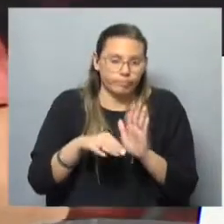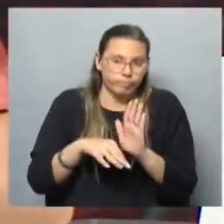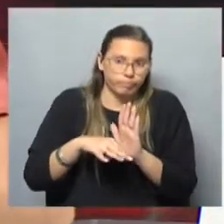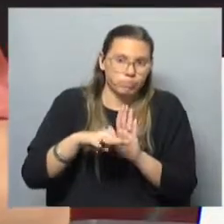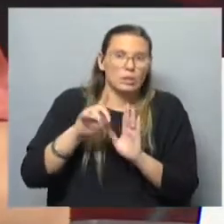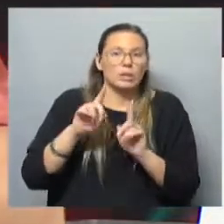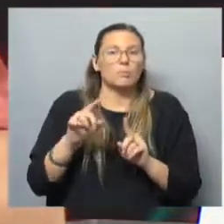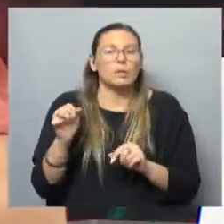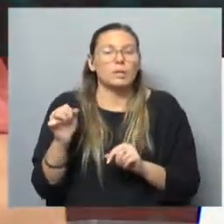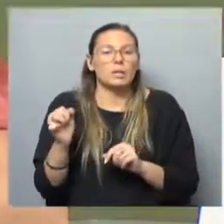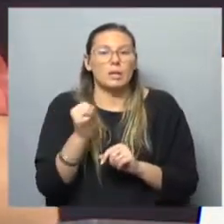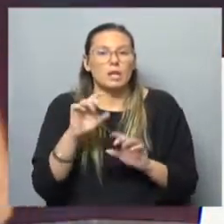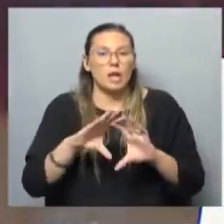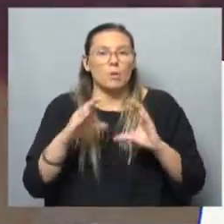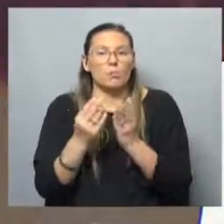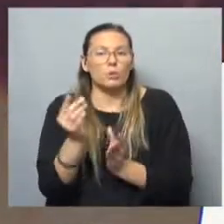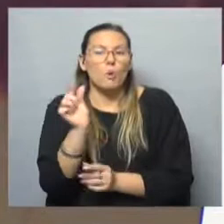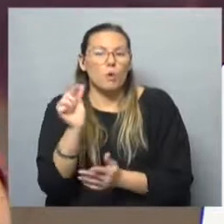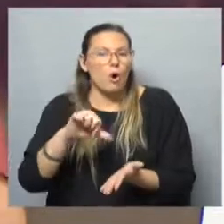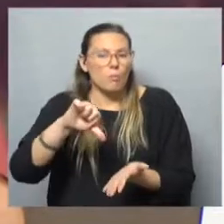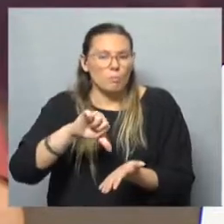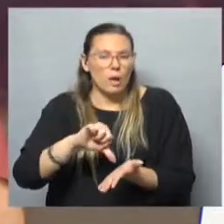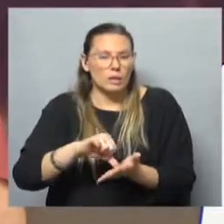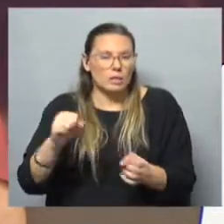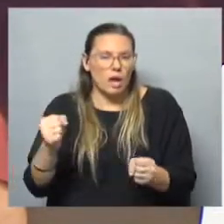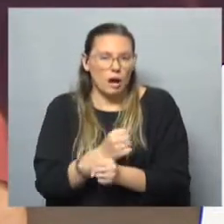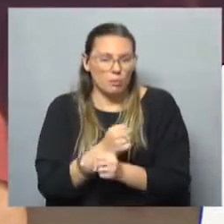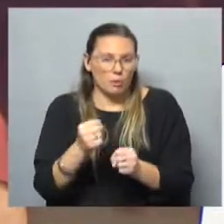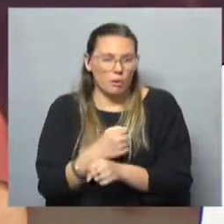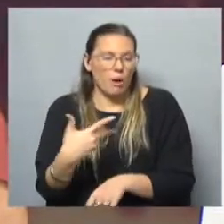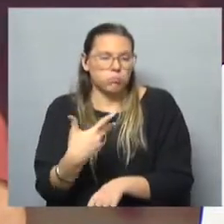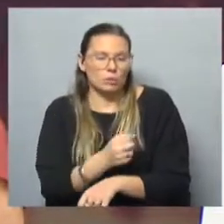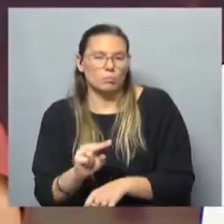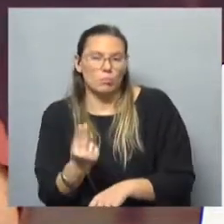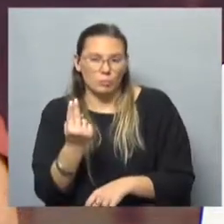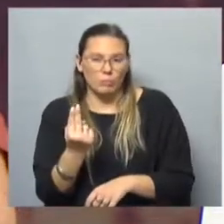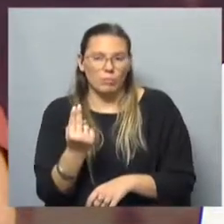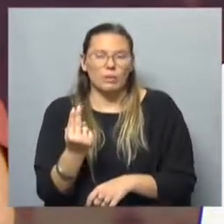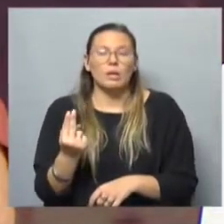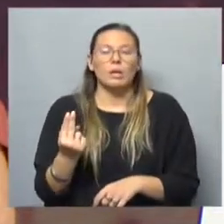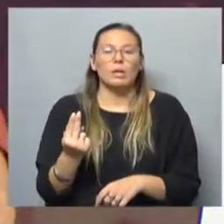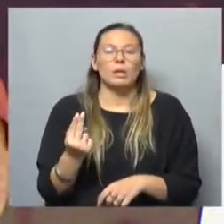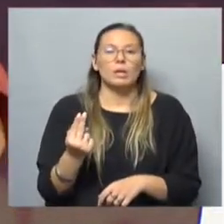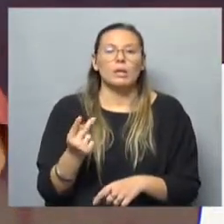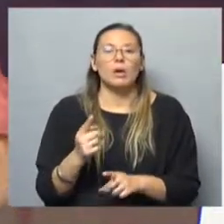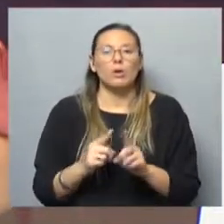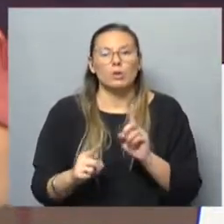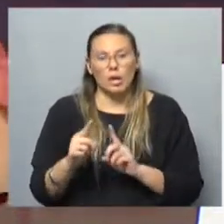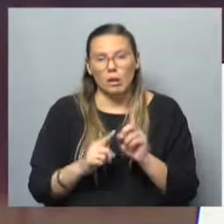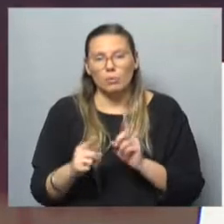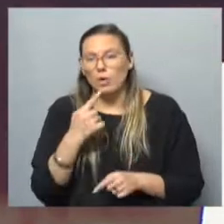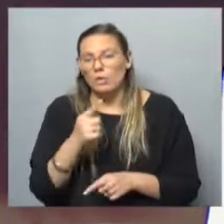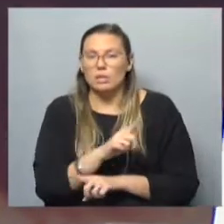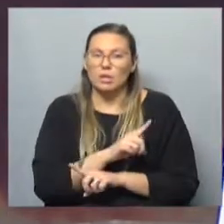de vanguardia, porque en el mundo son pocos los países que tienen eutanasia legal, ¿no? Con unos, por un lado, dicen